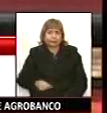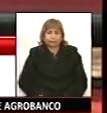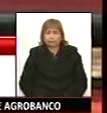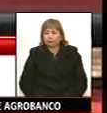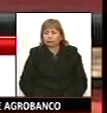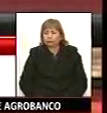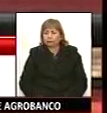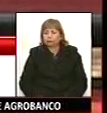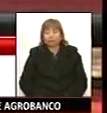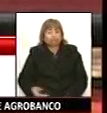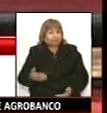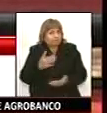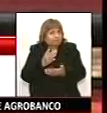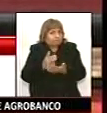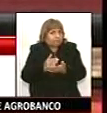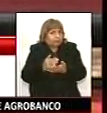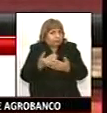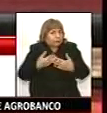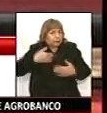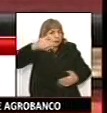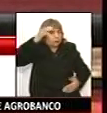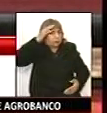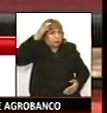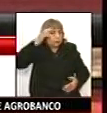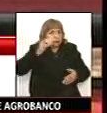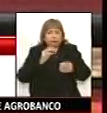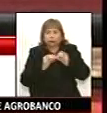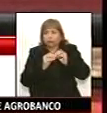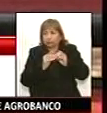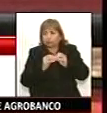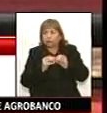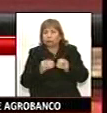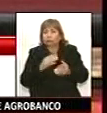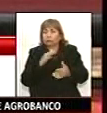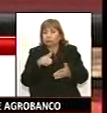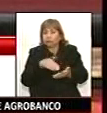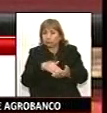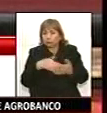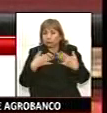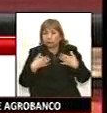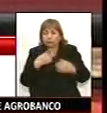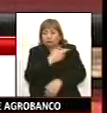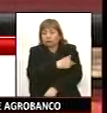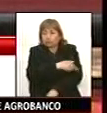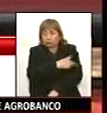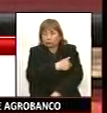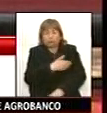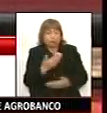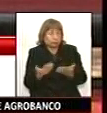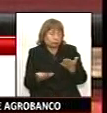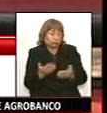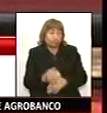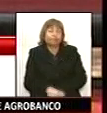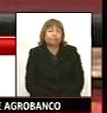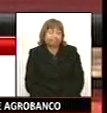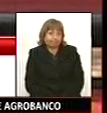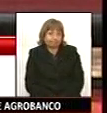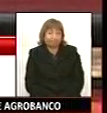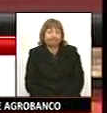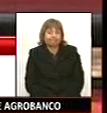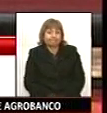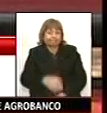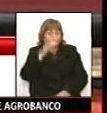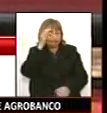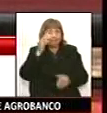un aspecto central tenía que ver con la capacidad resolutiva de los centros de salud y de los hospitales, por supuesto. Y esta